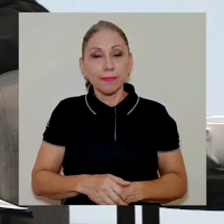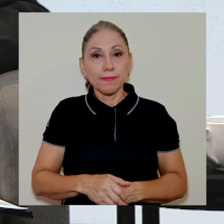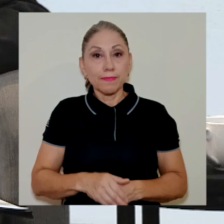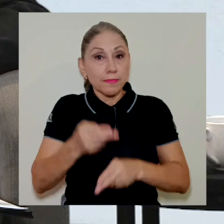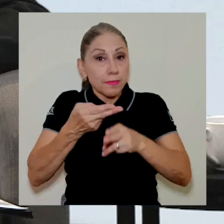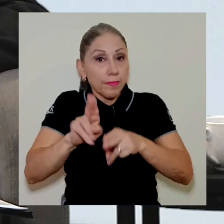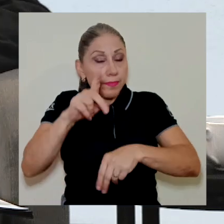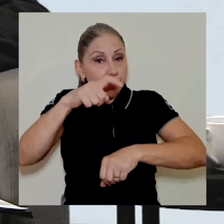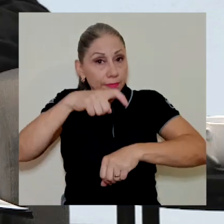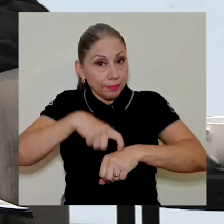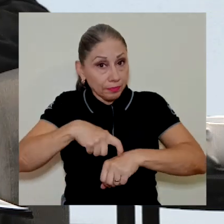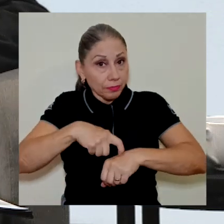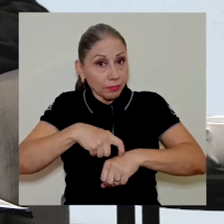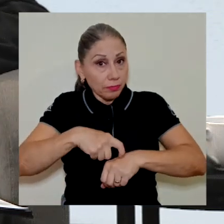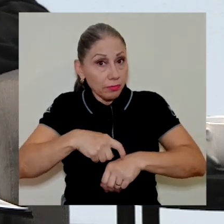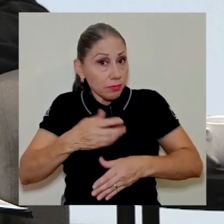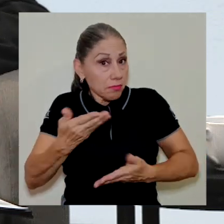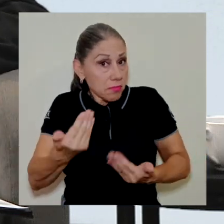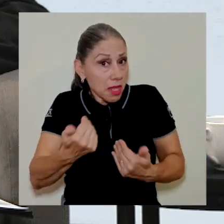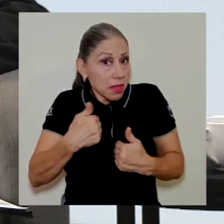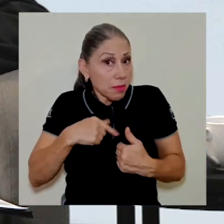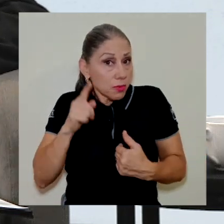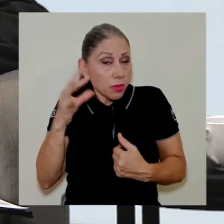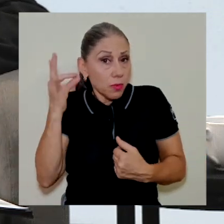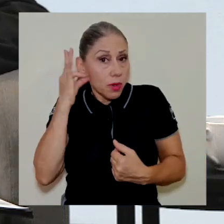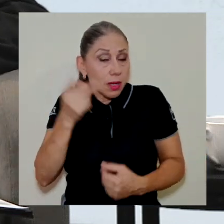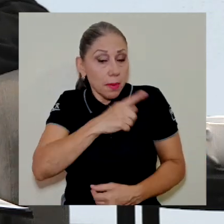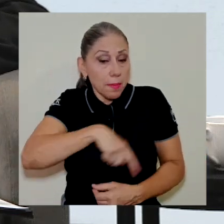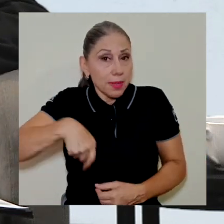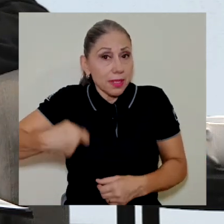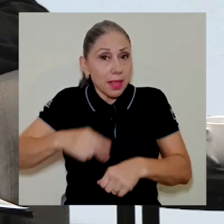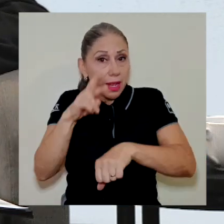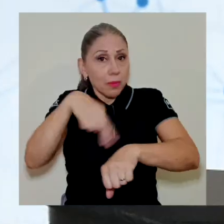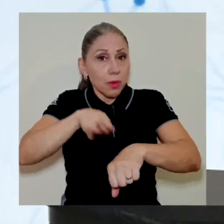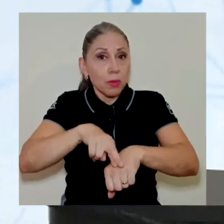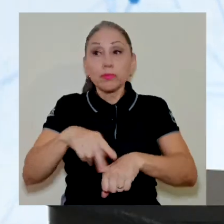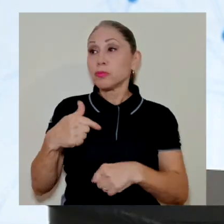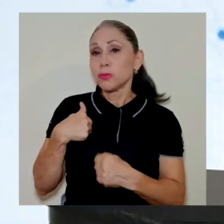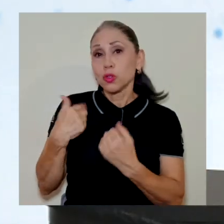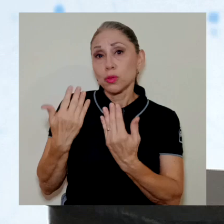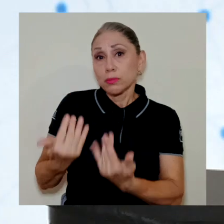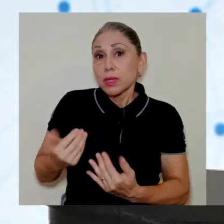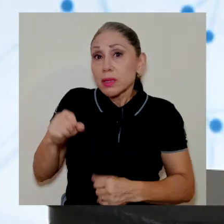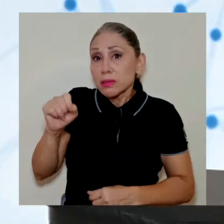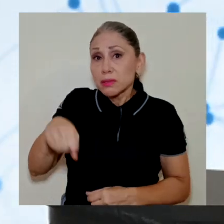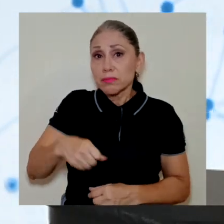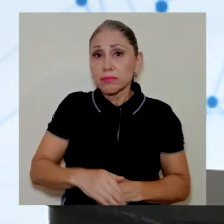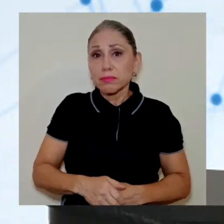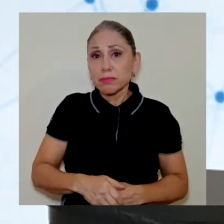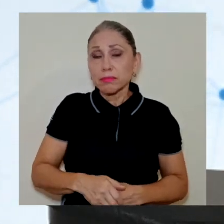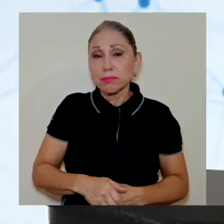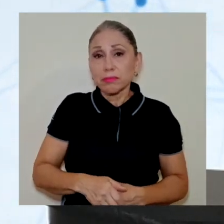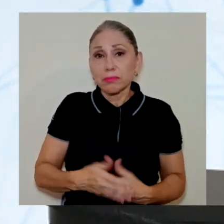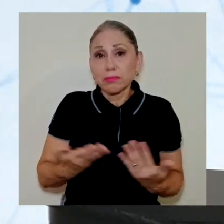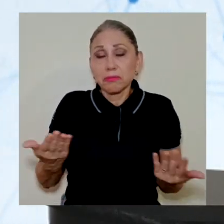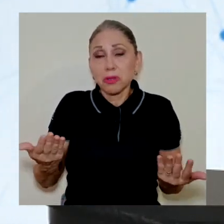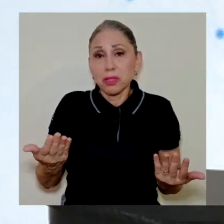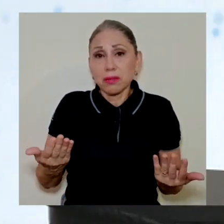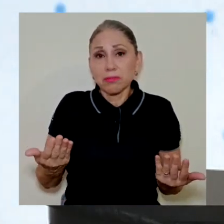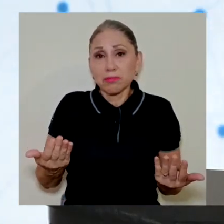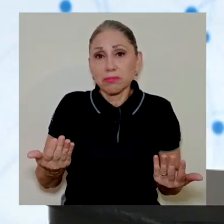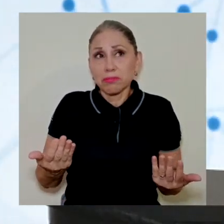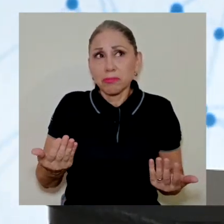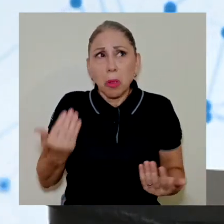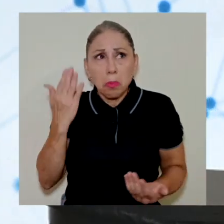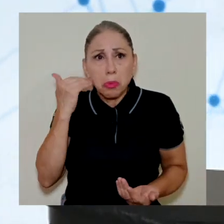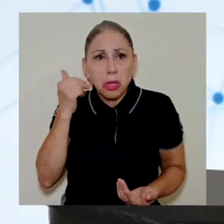¿Tendremos a corto plazo una mujer presidenta de la República? Pues yo esperaría que sí, porque en realidad no tendríamos por